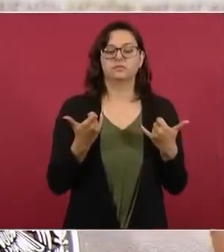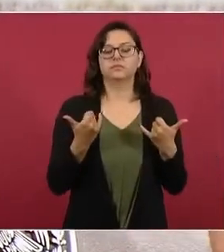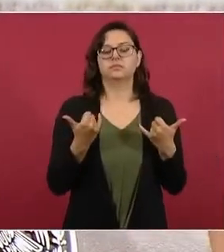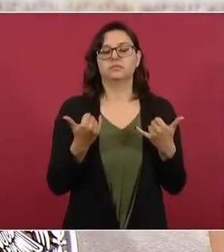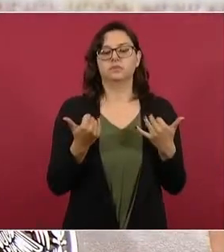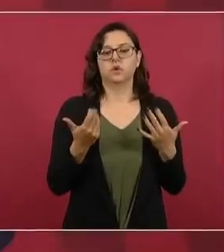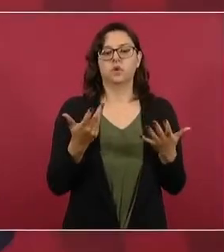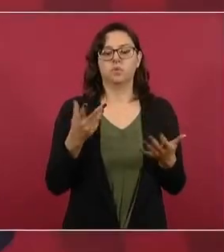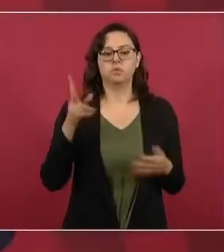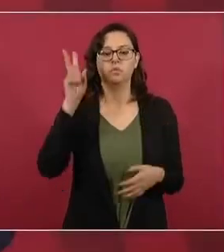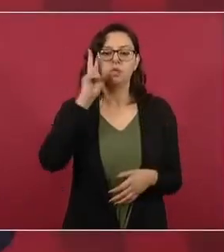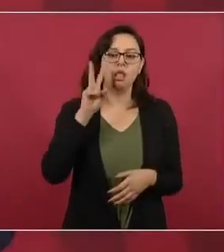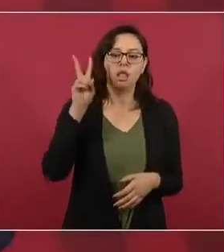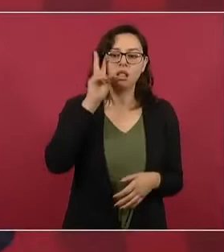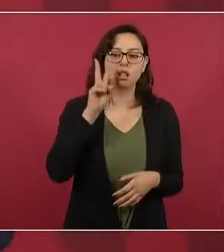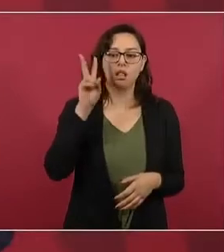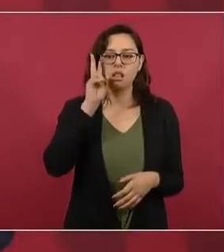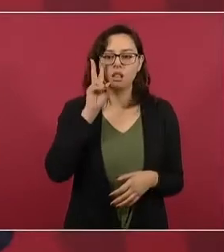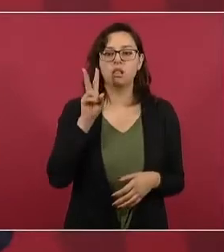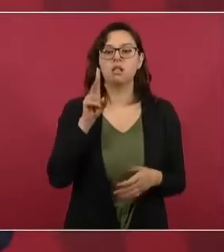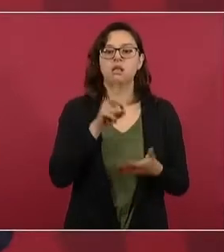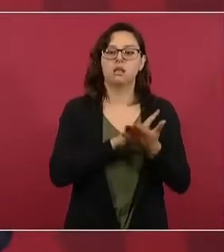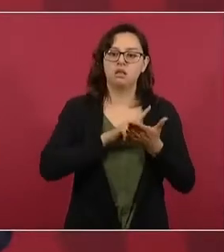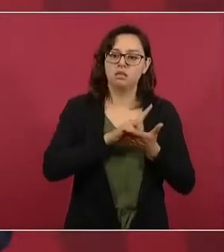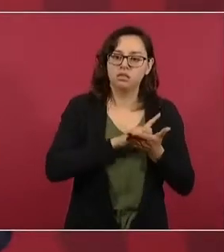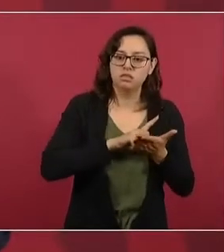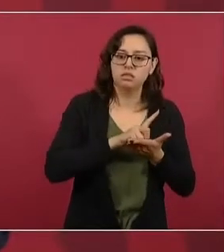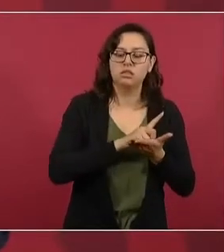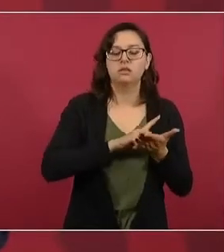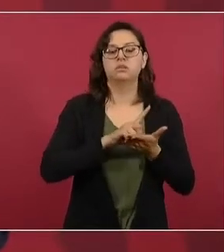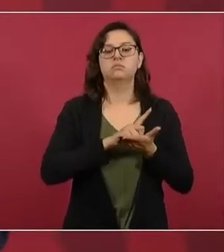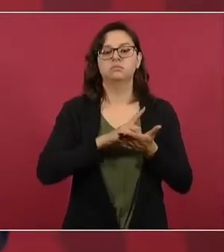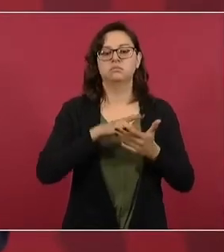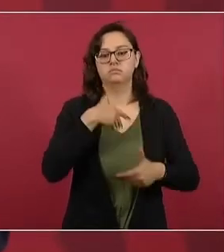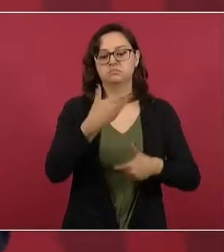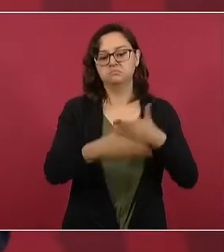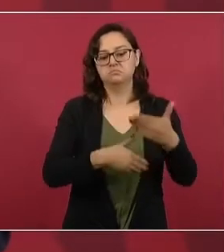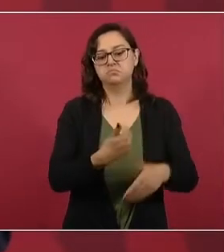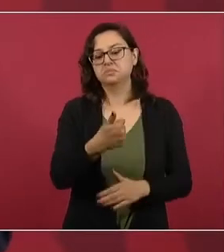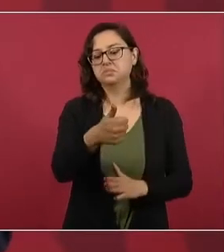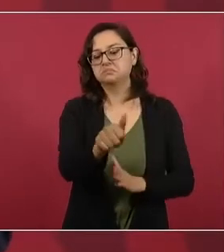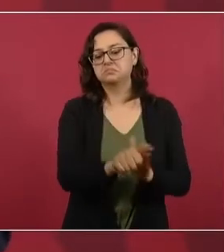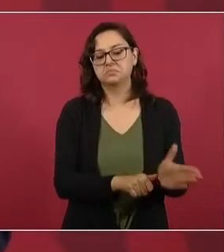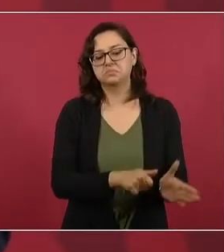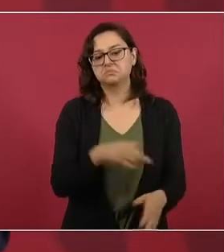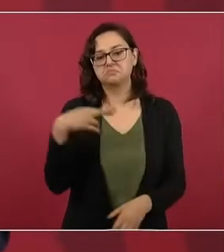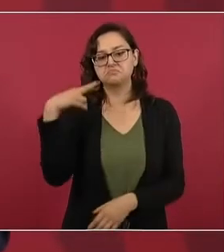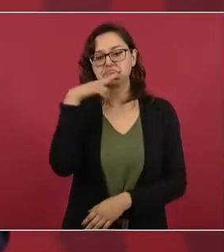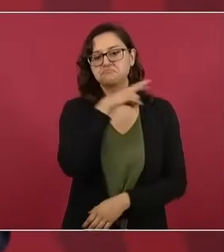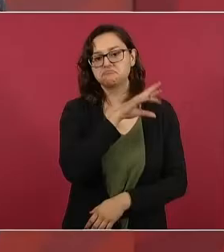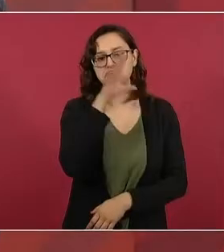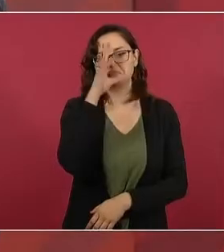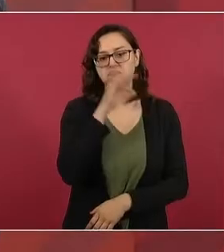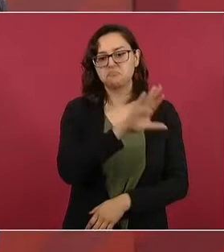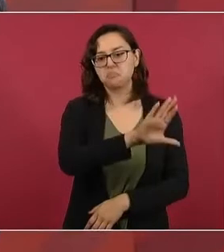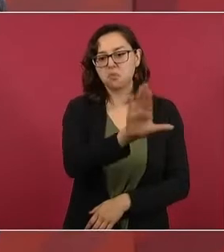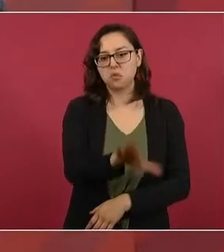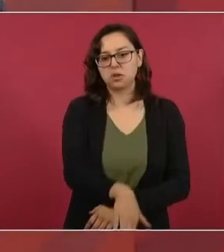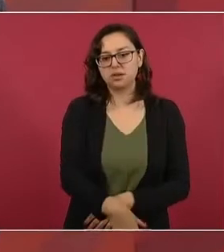que se vuelven adictos a esas drogas tienen 6 meses de vida.